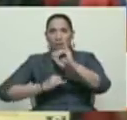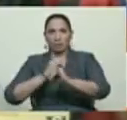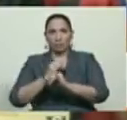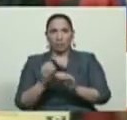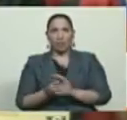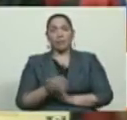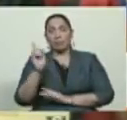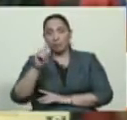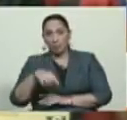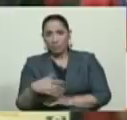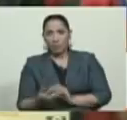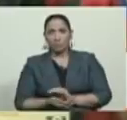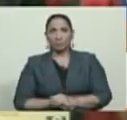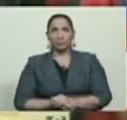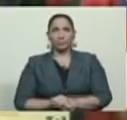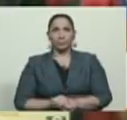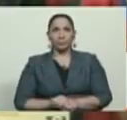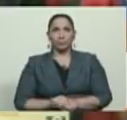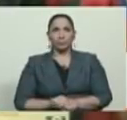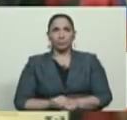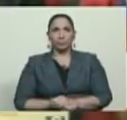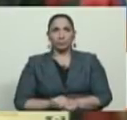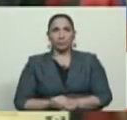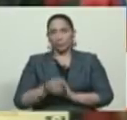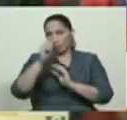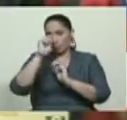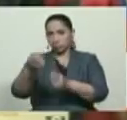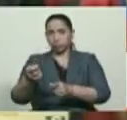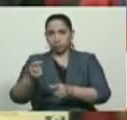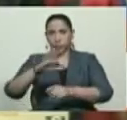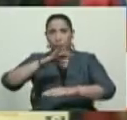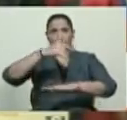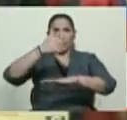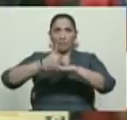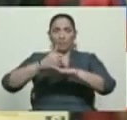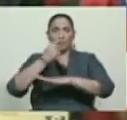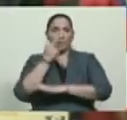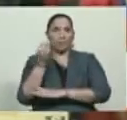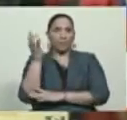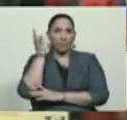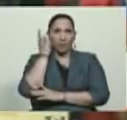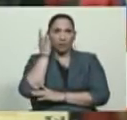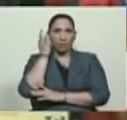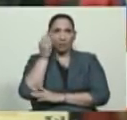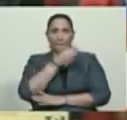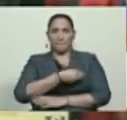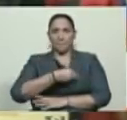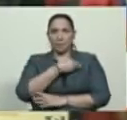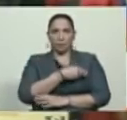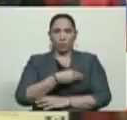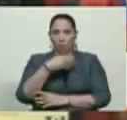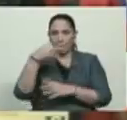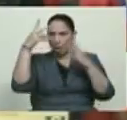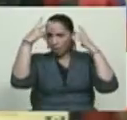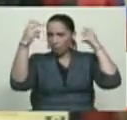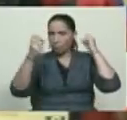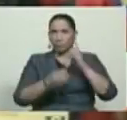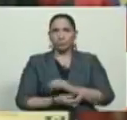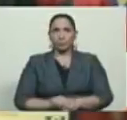así como su atribución exclusiva de designar los jefes y jefas de las misiones diplomáticas.